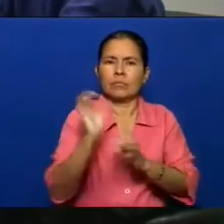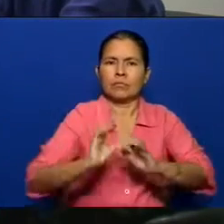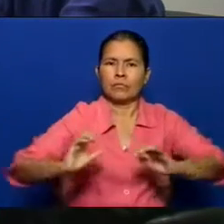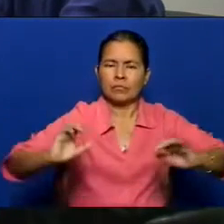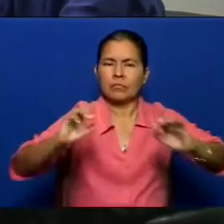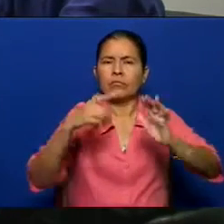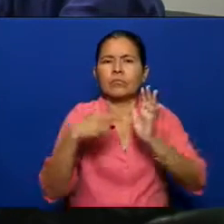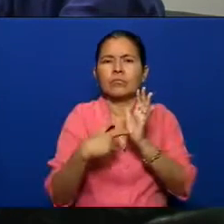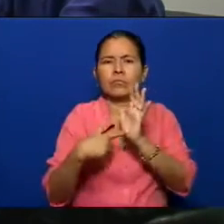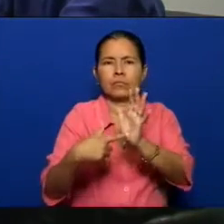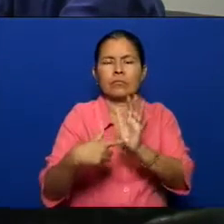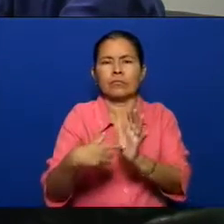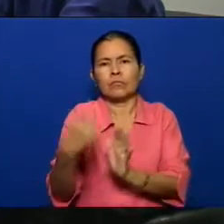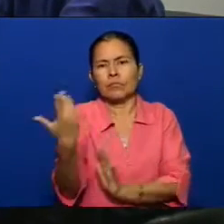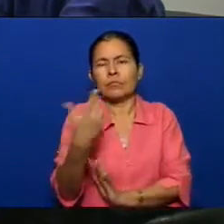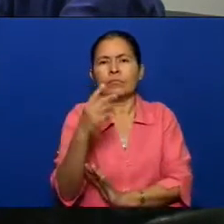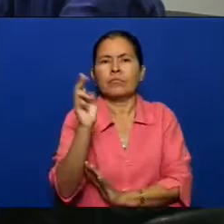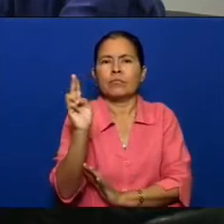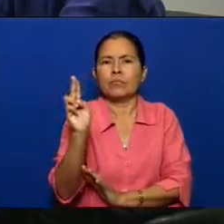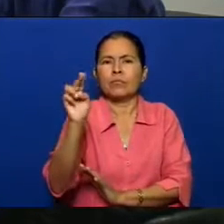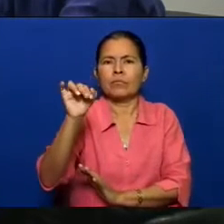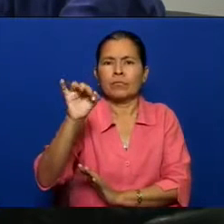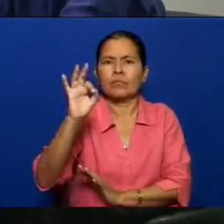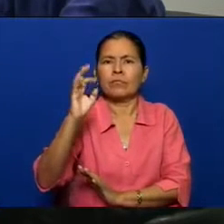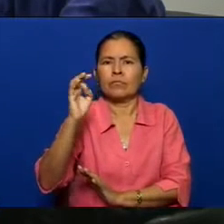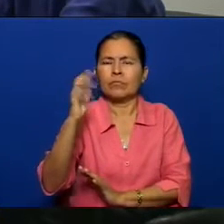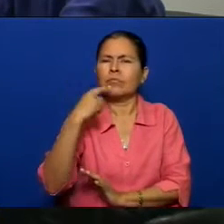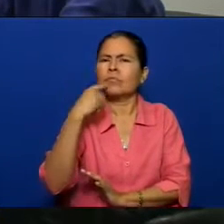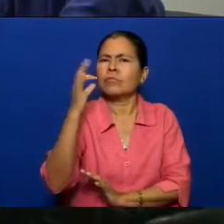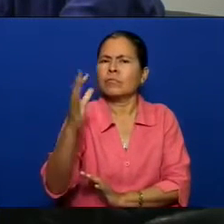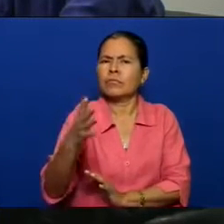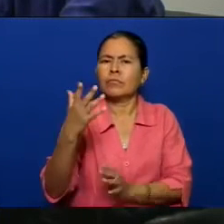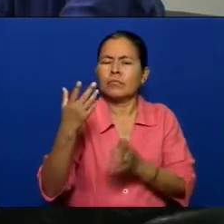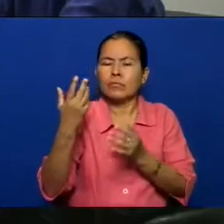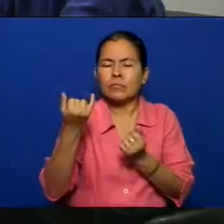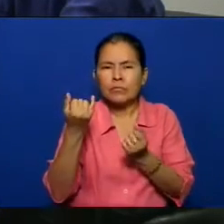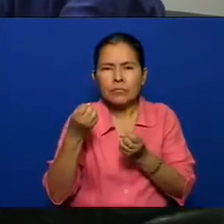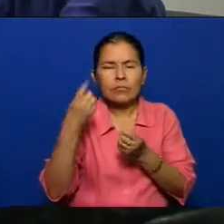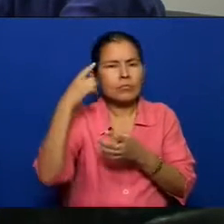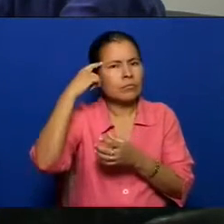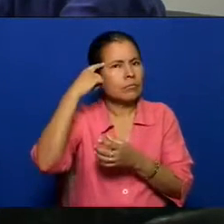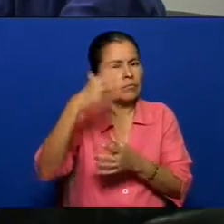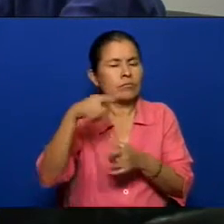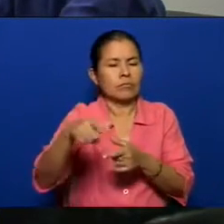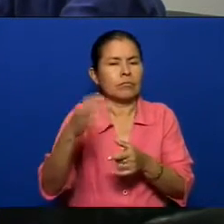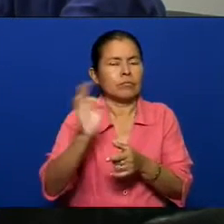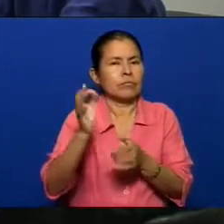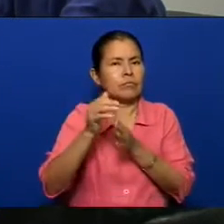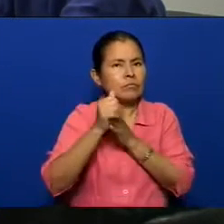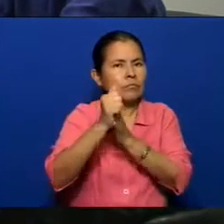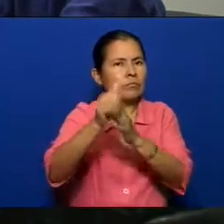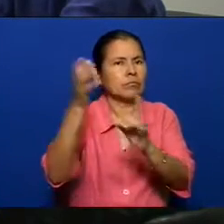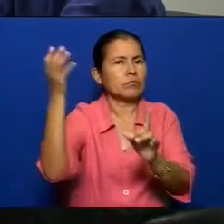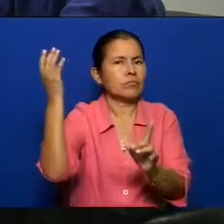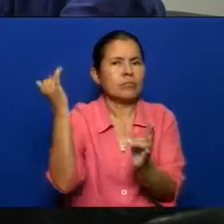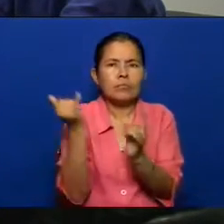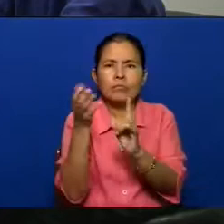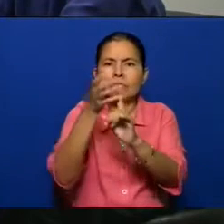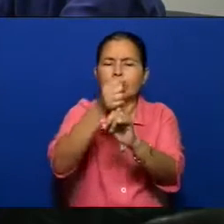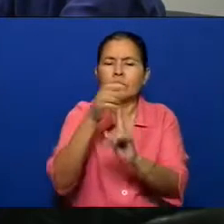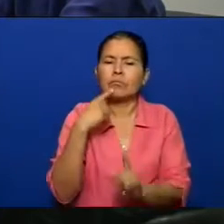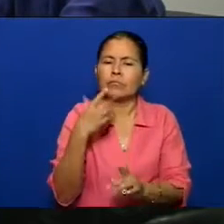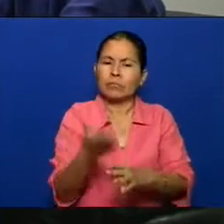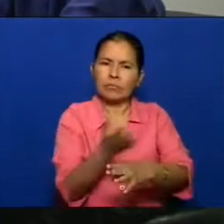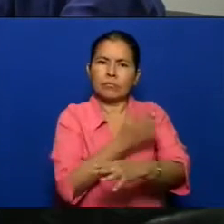referente. UNICEF es una fuente de inspiración y de motivación, porque tal y como lo decía Iván,